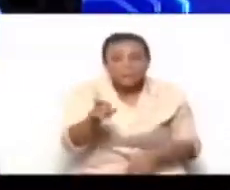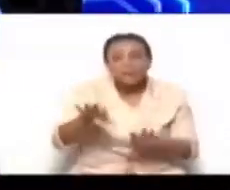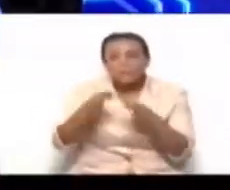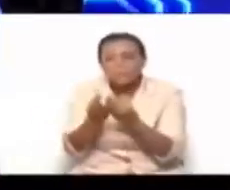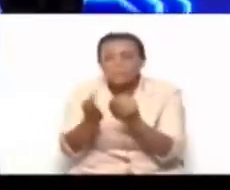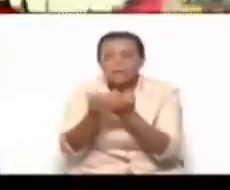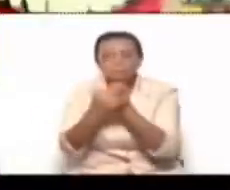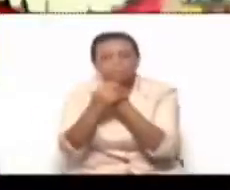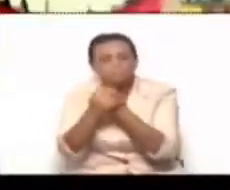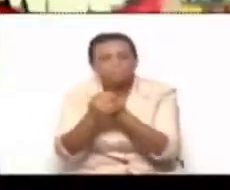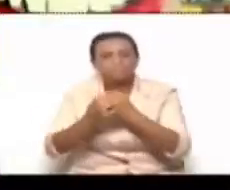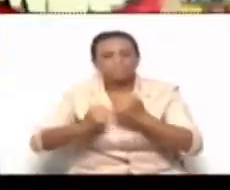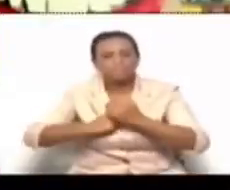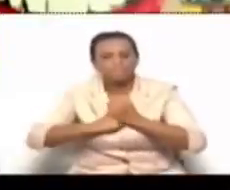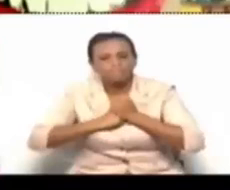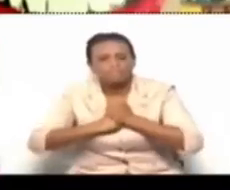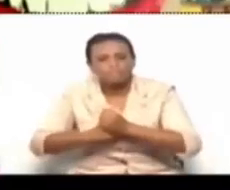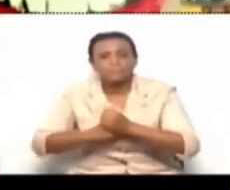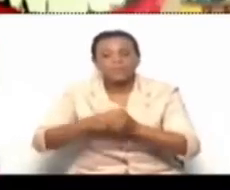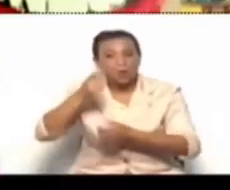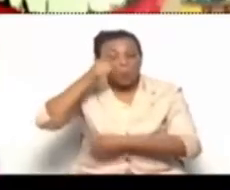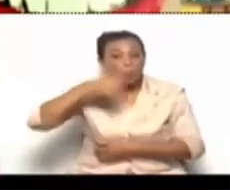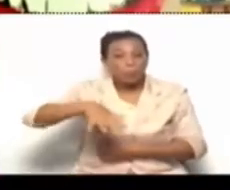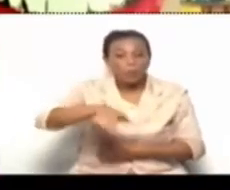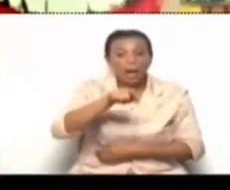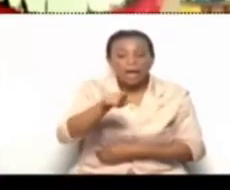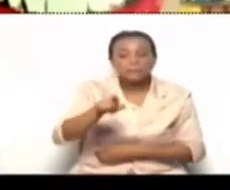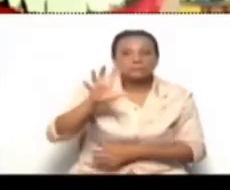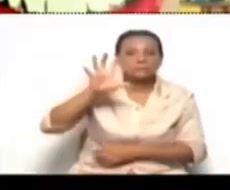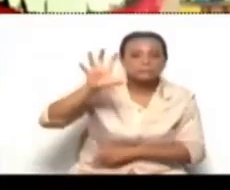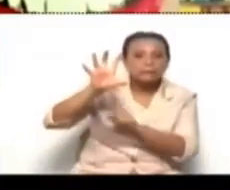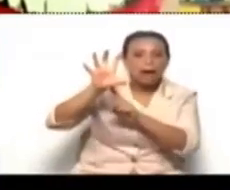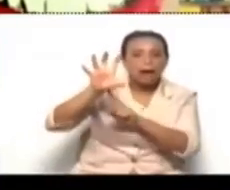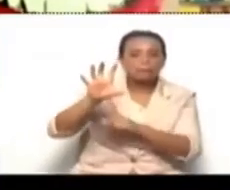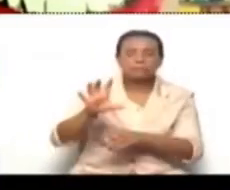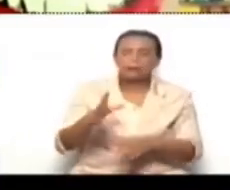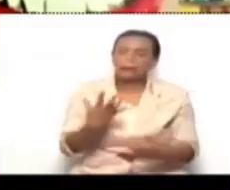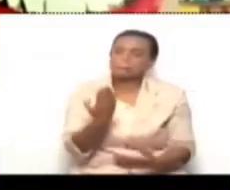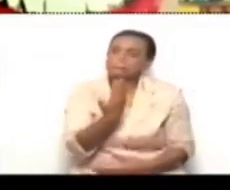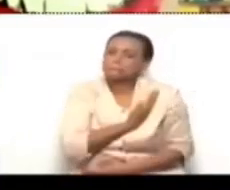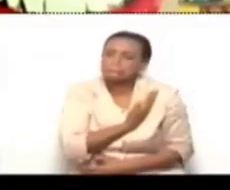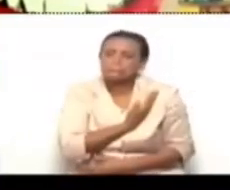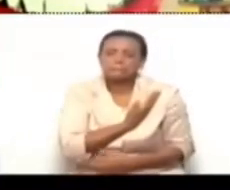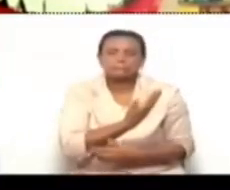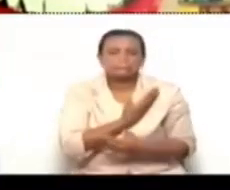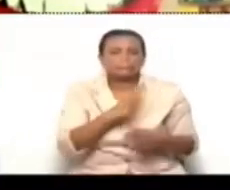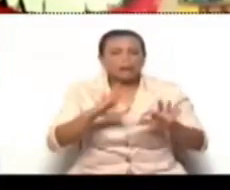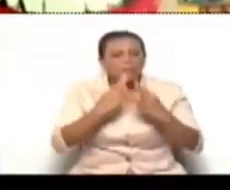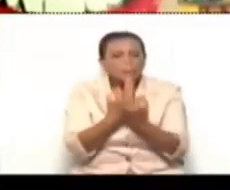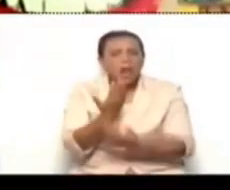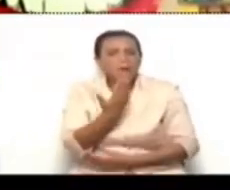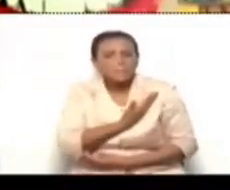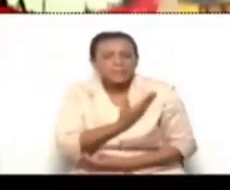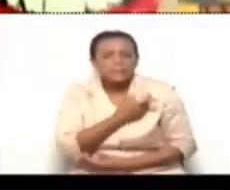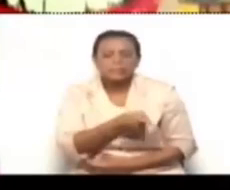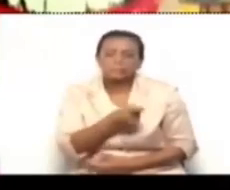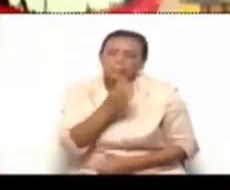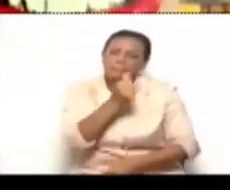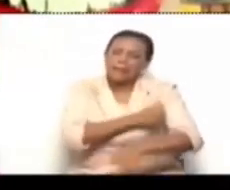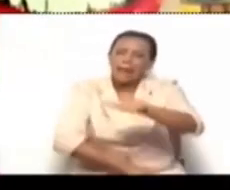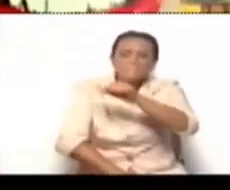amistades y al pueblo de las víctimas mortales, de los